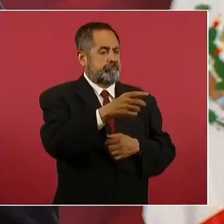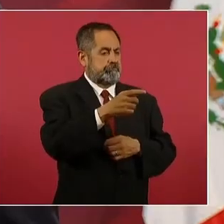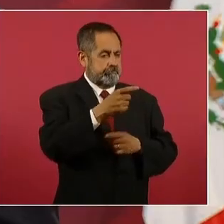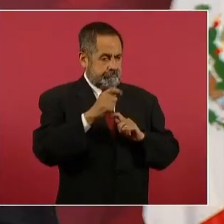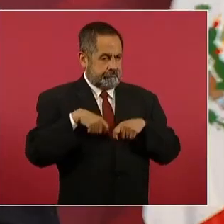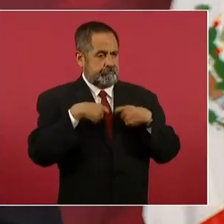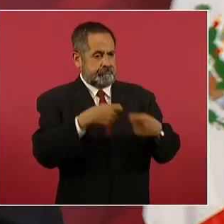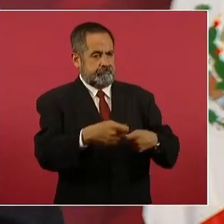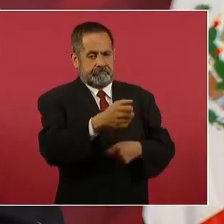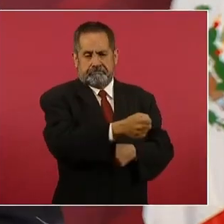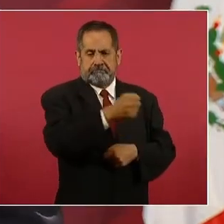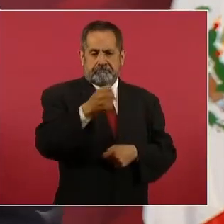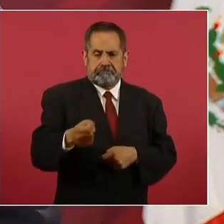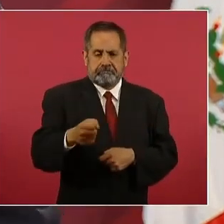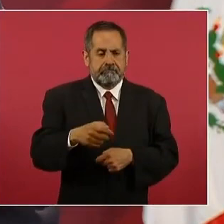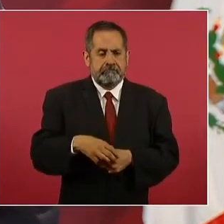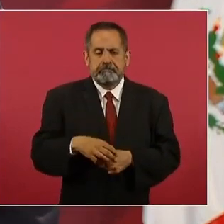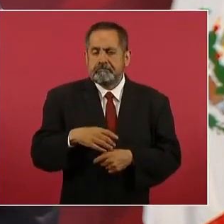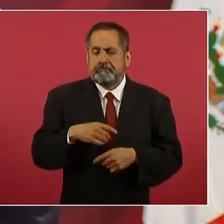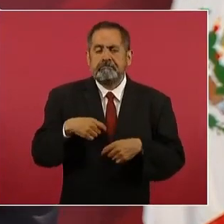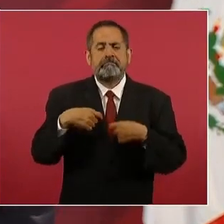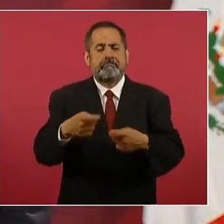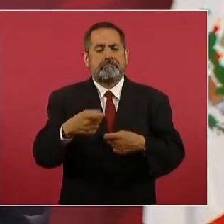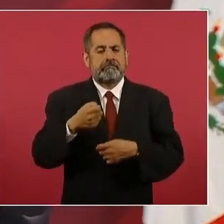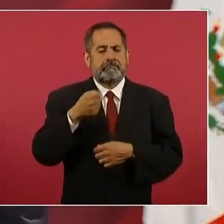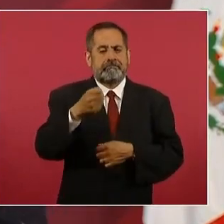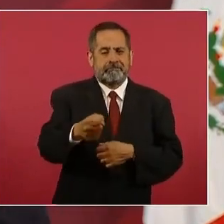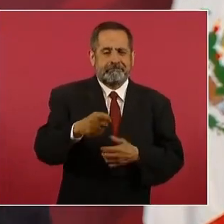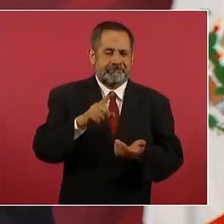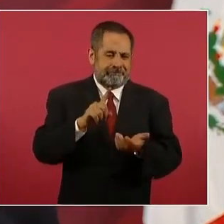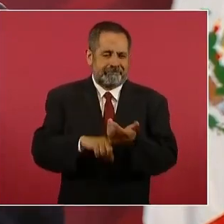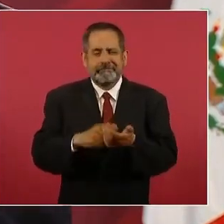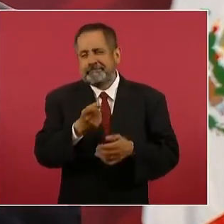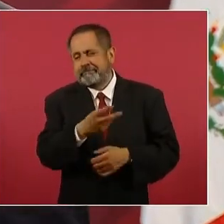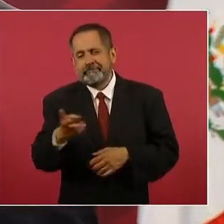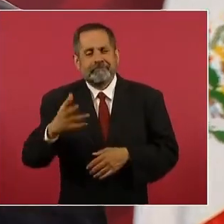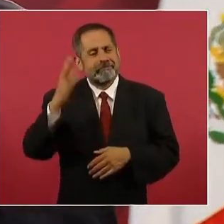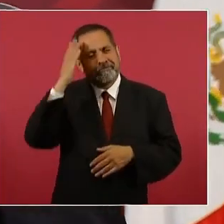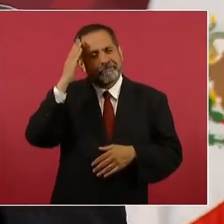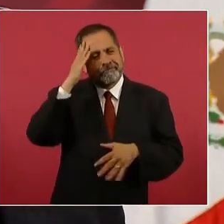los llamados líderes charros.